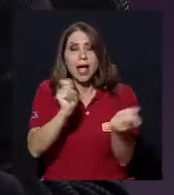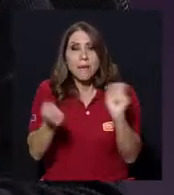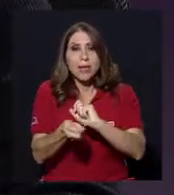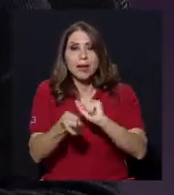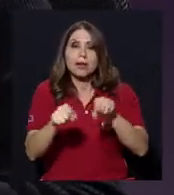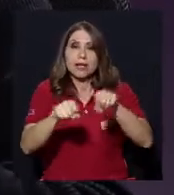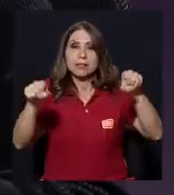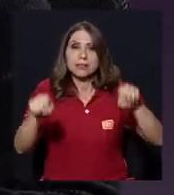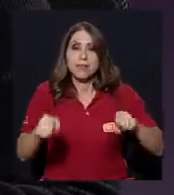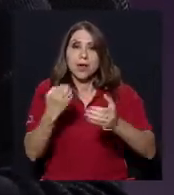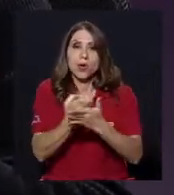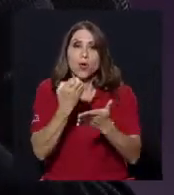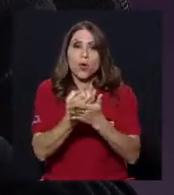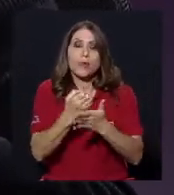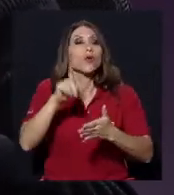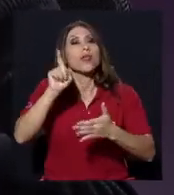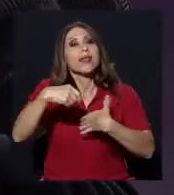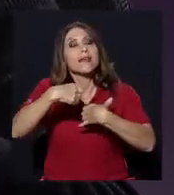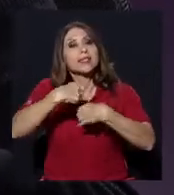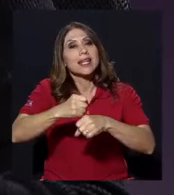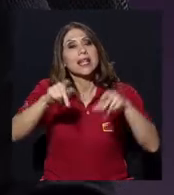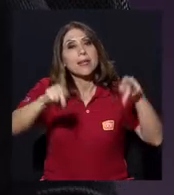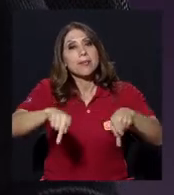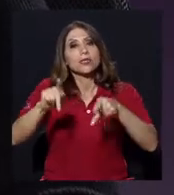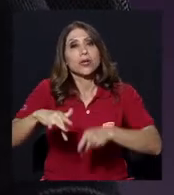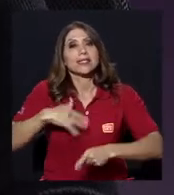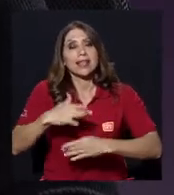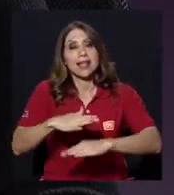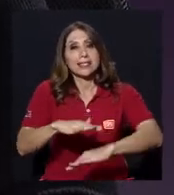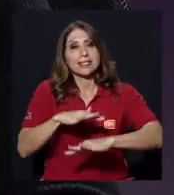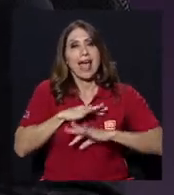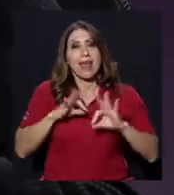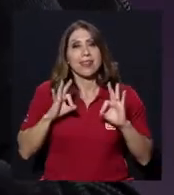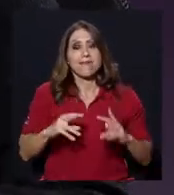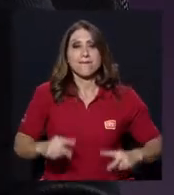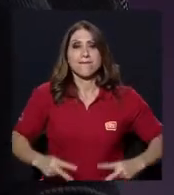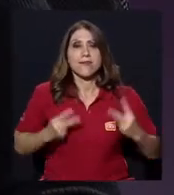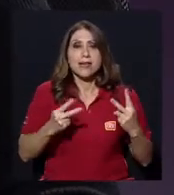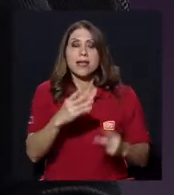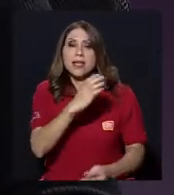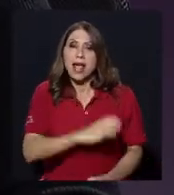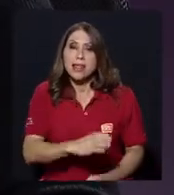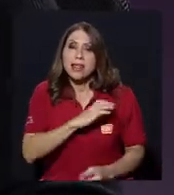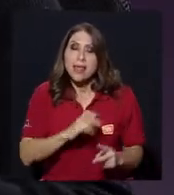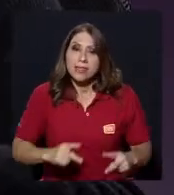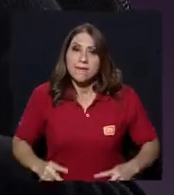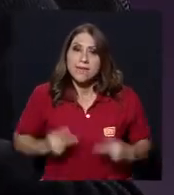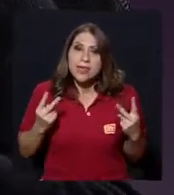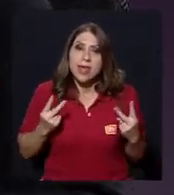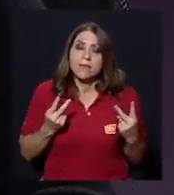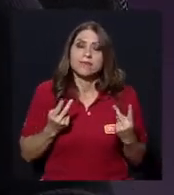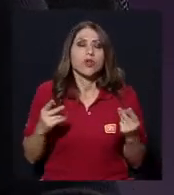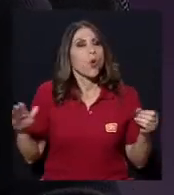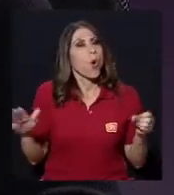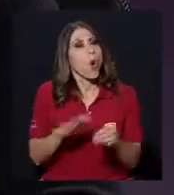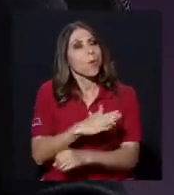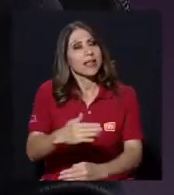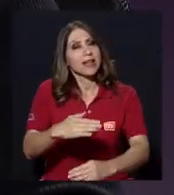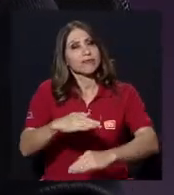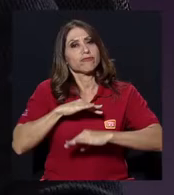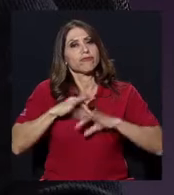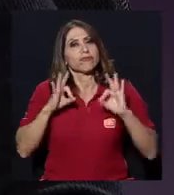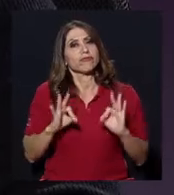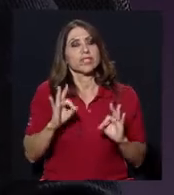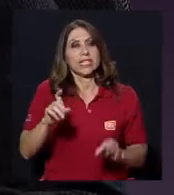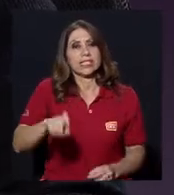sistema económico que lleve a que las personas puedan tener satisfacción de vida, calidad de vida, satisfacción completa de todas